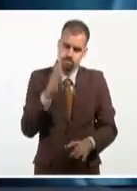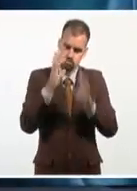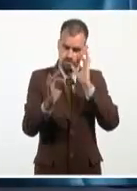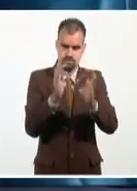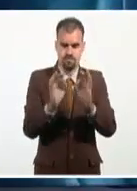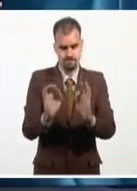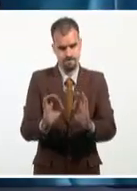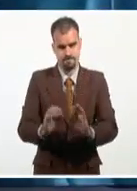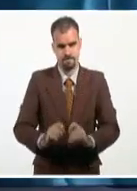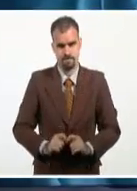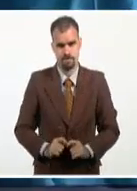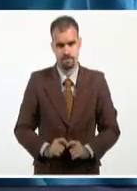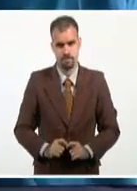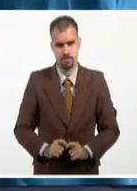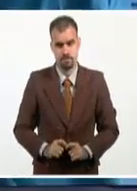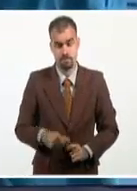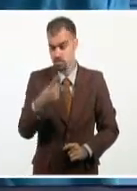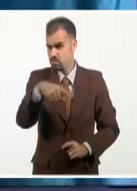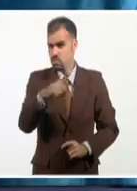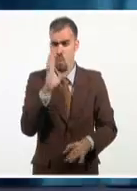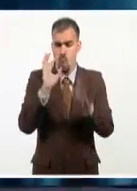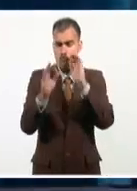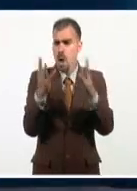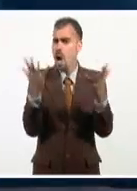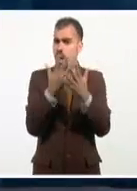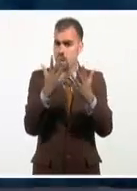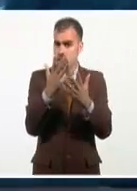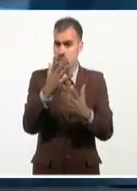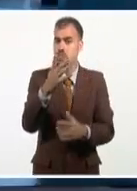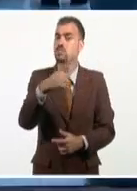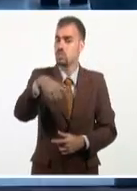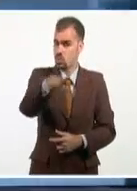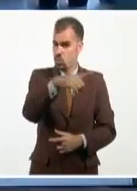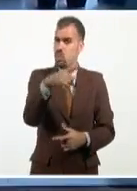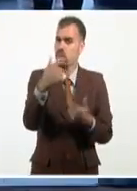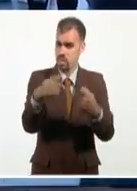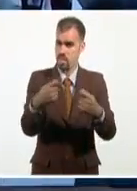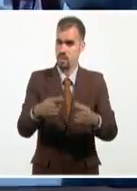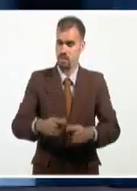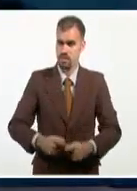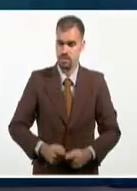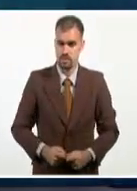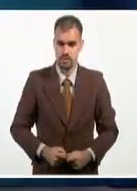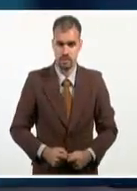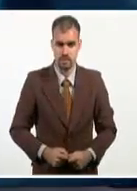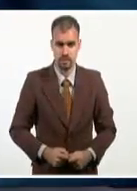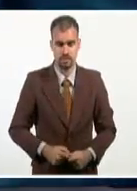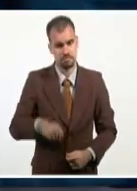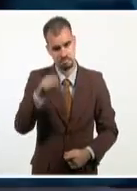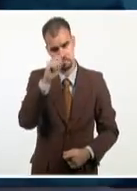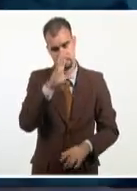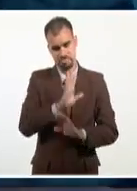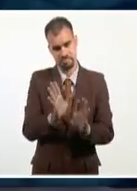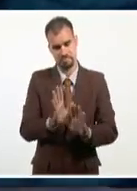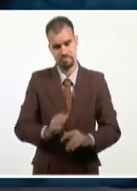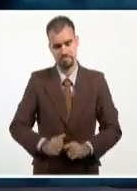nuestra parte, y esa voluntad de cuidarnos, téngalo claro, solo depende de nosotros. Así me despido, nos vemos en una próxima ocasión.